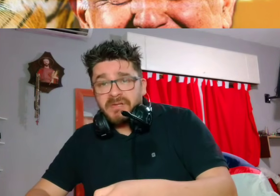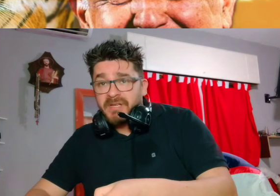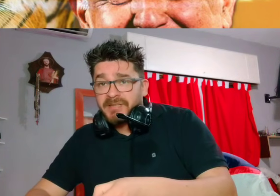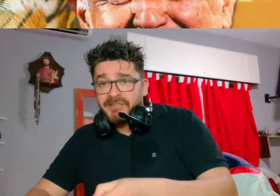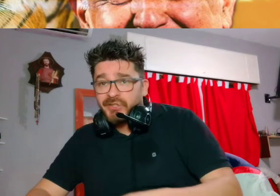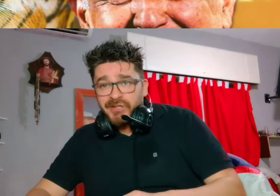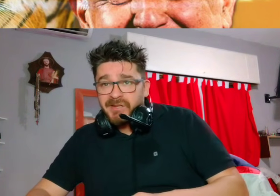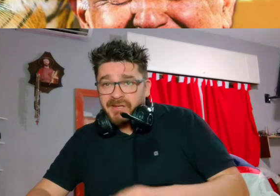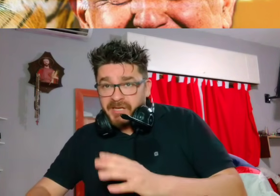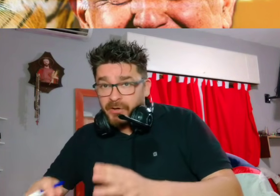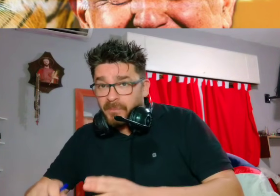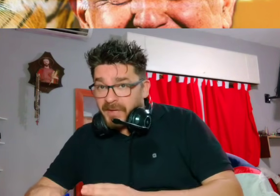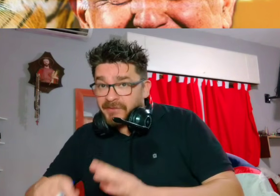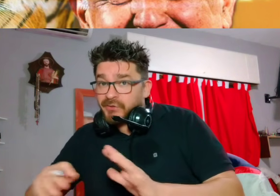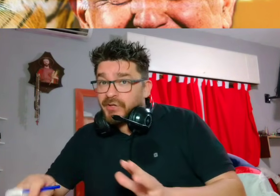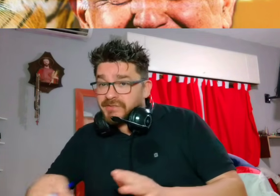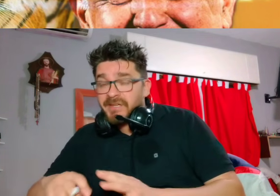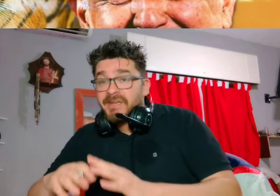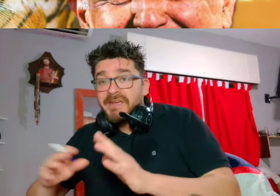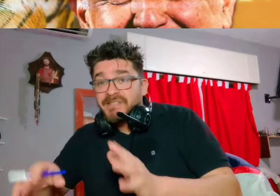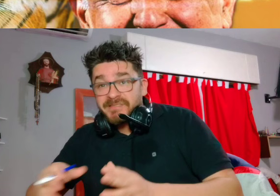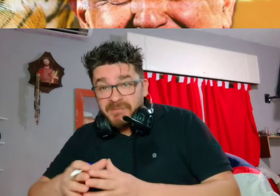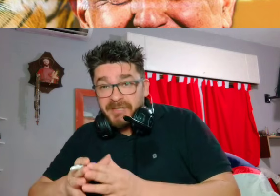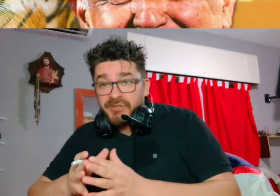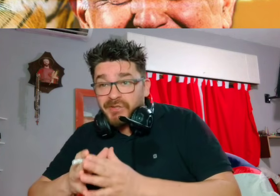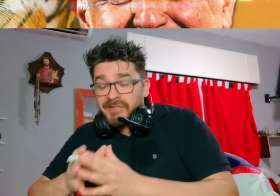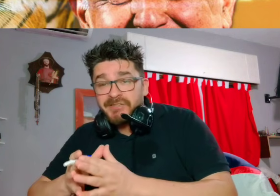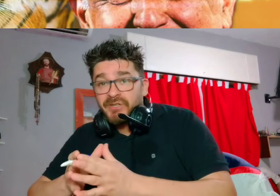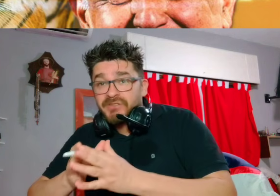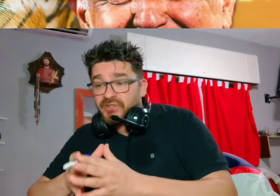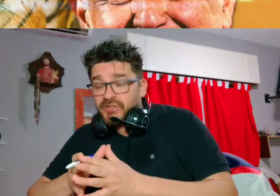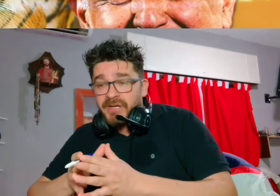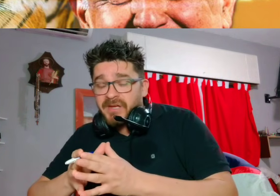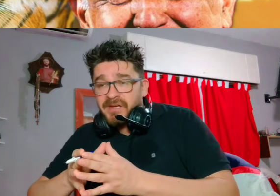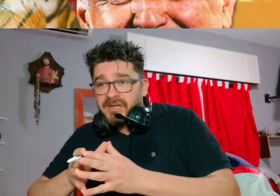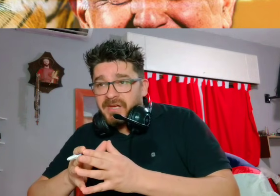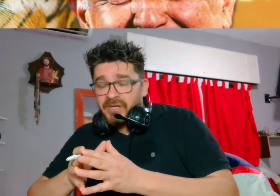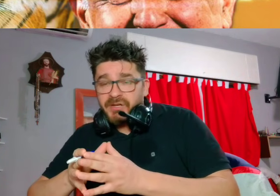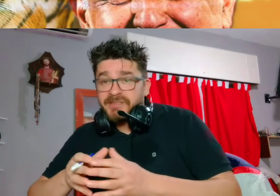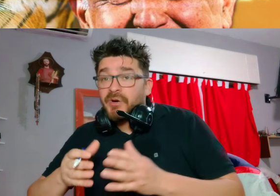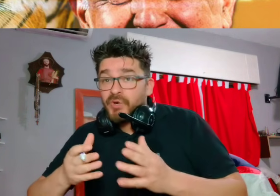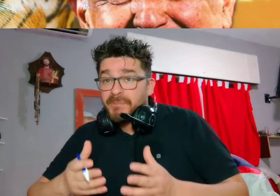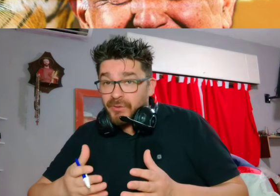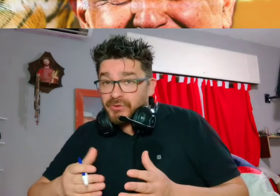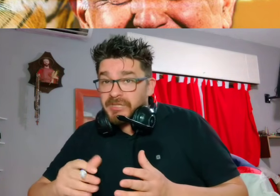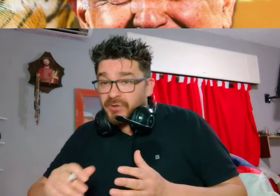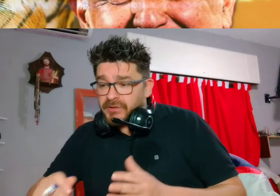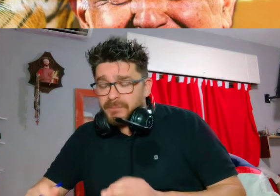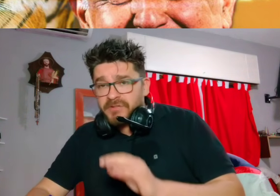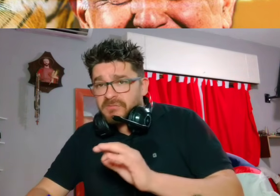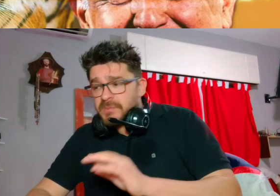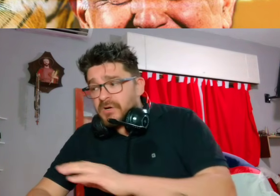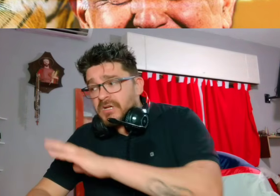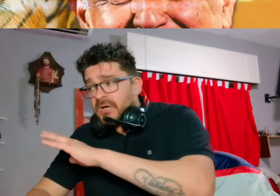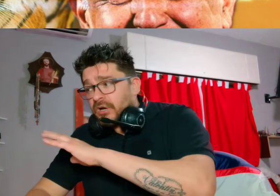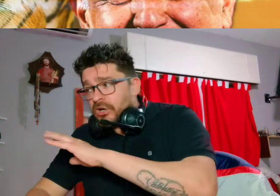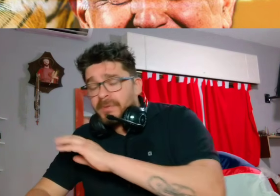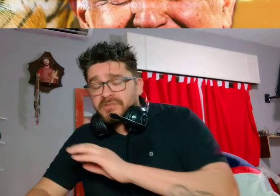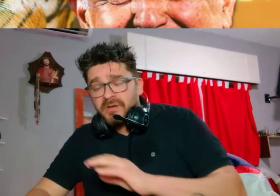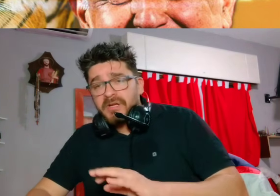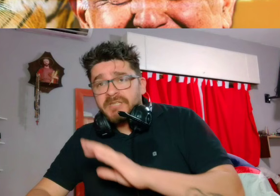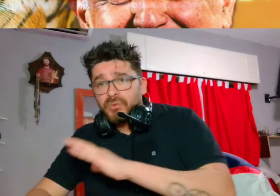dije en la información de hace ratito, quería comprar todo ese yacimiento de litio en Sonora. Creo que es algo muy productivo, ¿no? Por eso